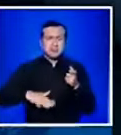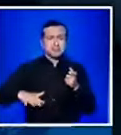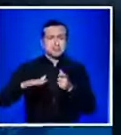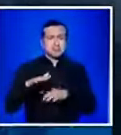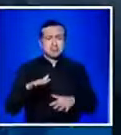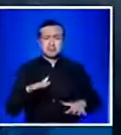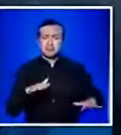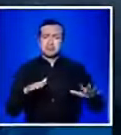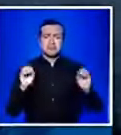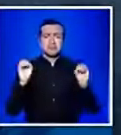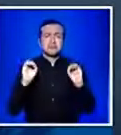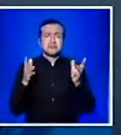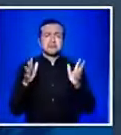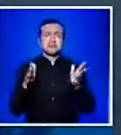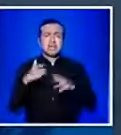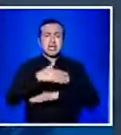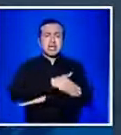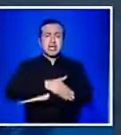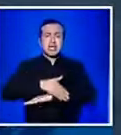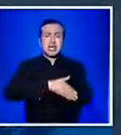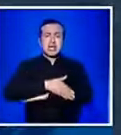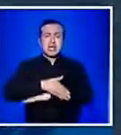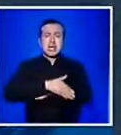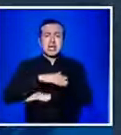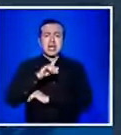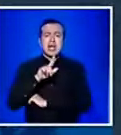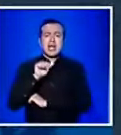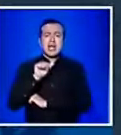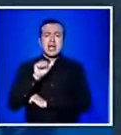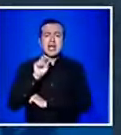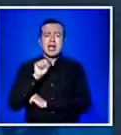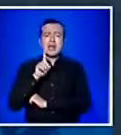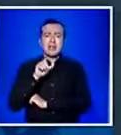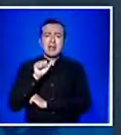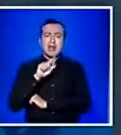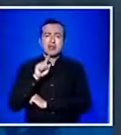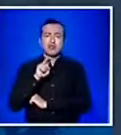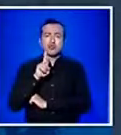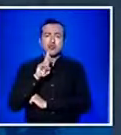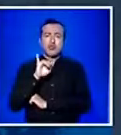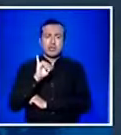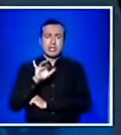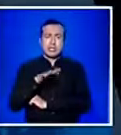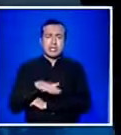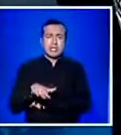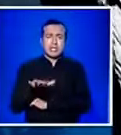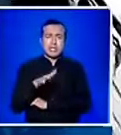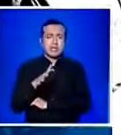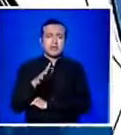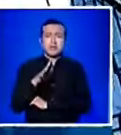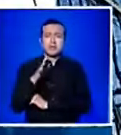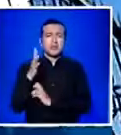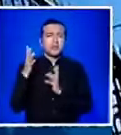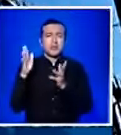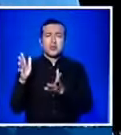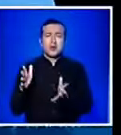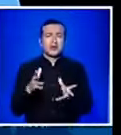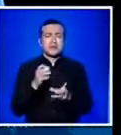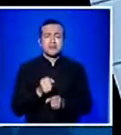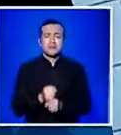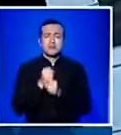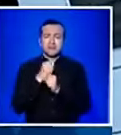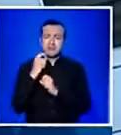en esta calle que se llama la Ezequiel Andazuri, que llega, digamos, hasta la calle Carapungo.